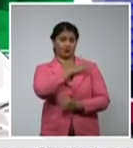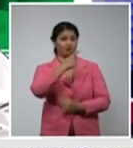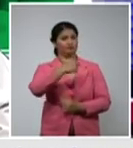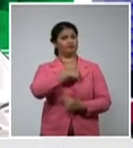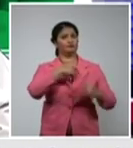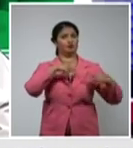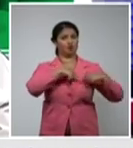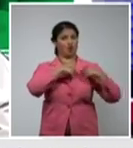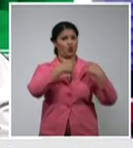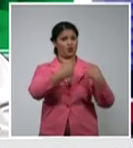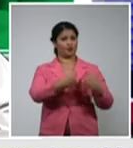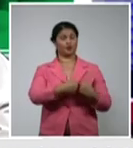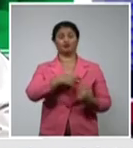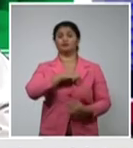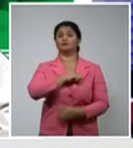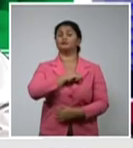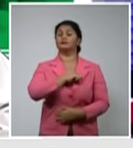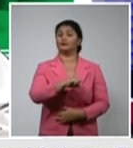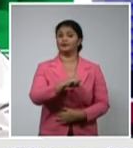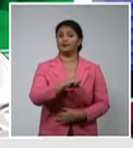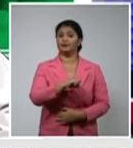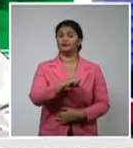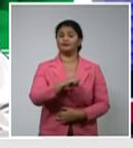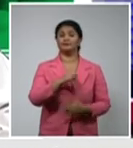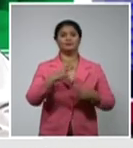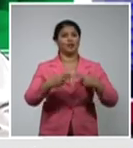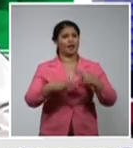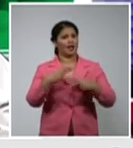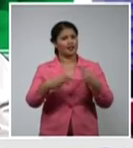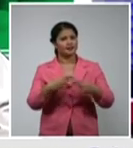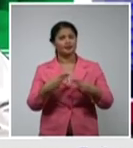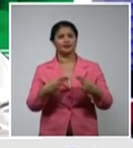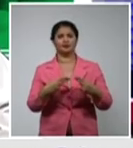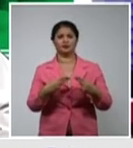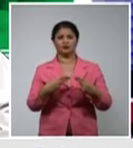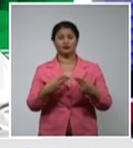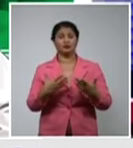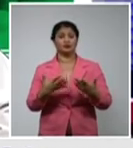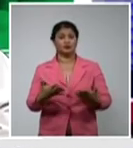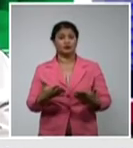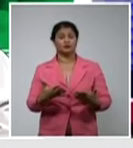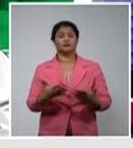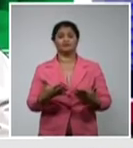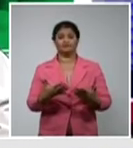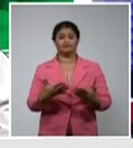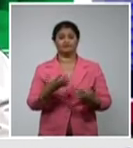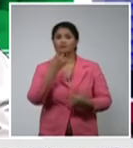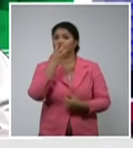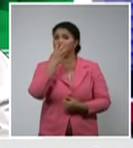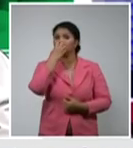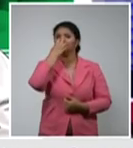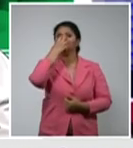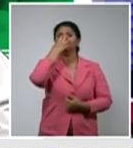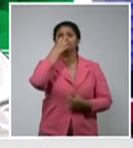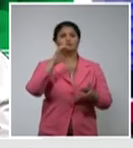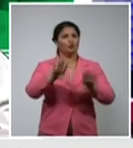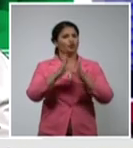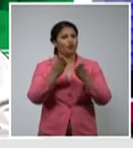las maniobras de reanimación y no fue posible su recuperación.